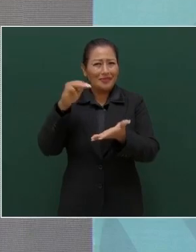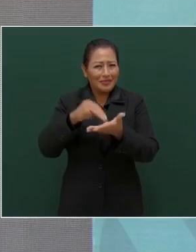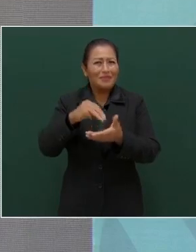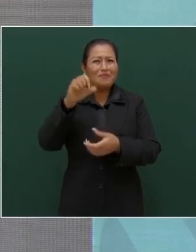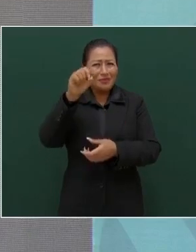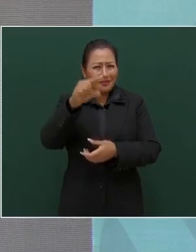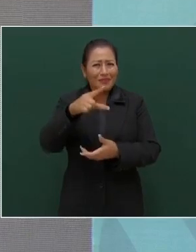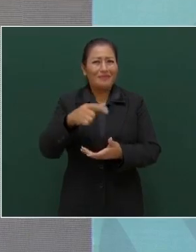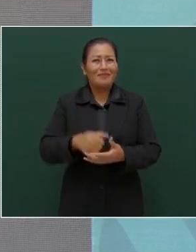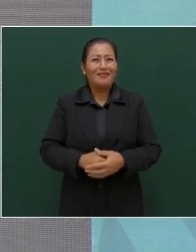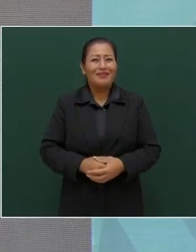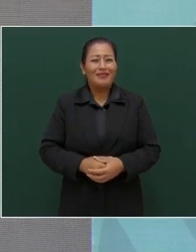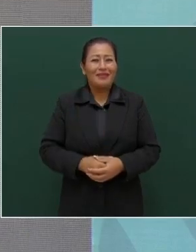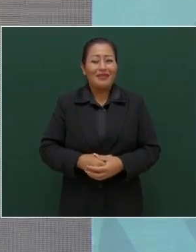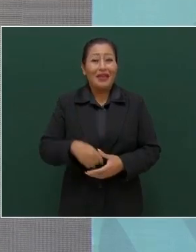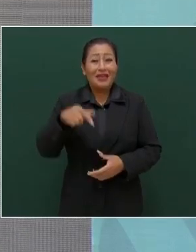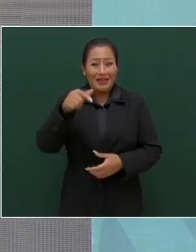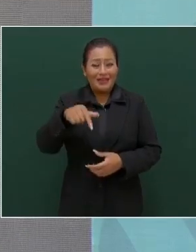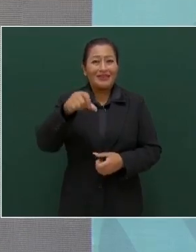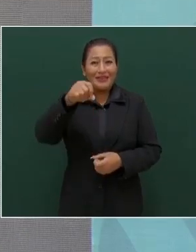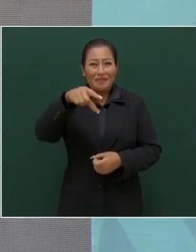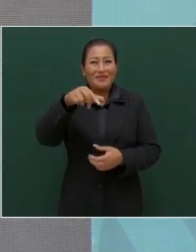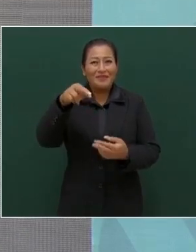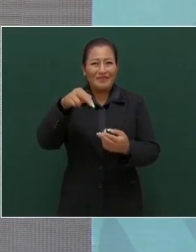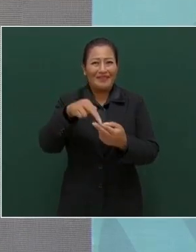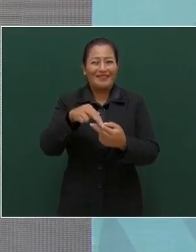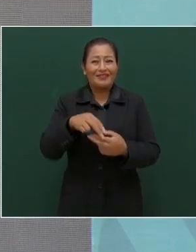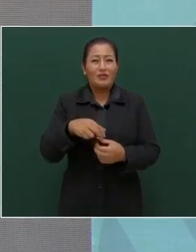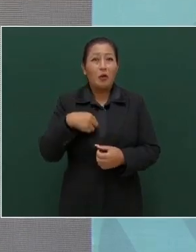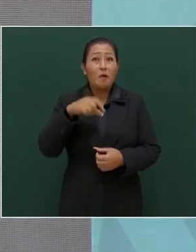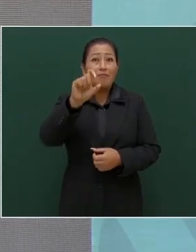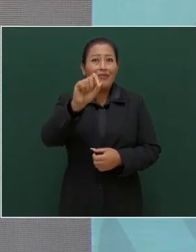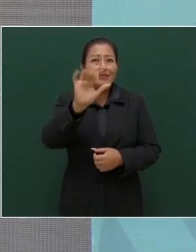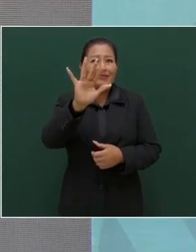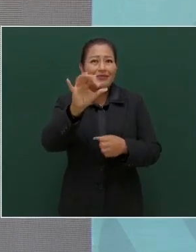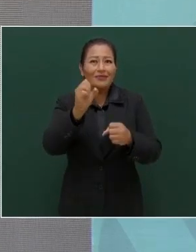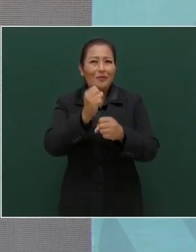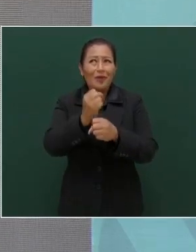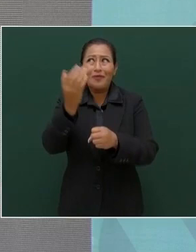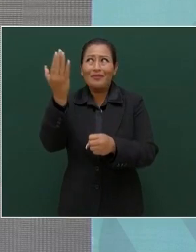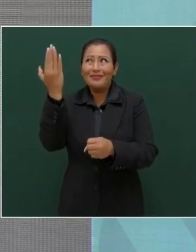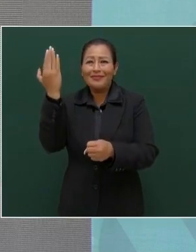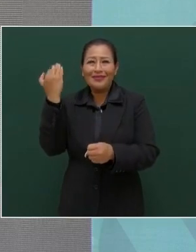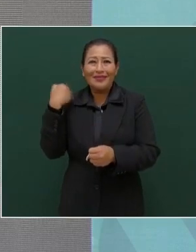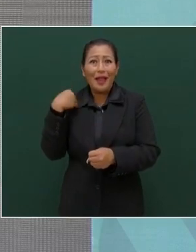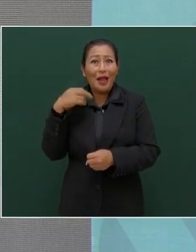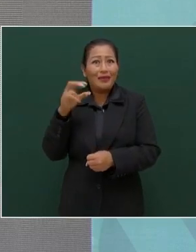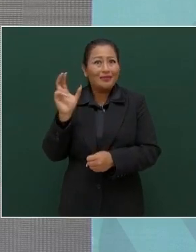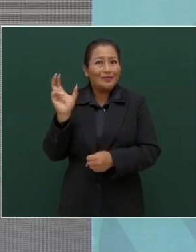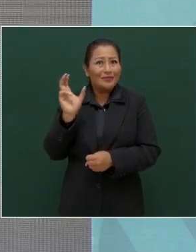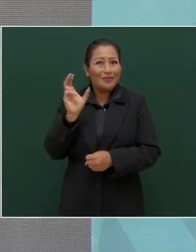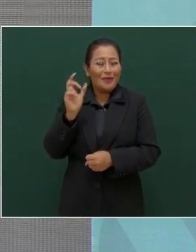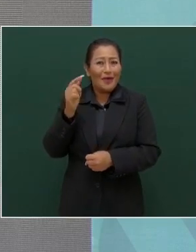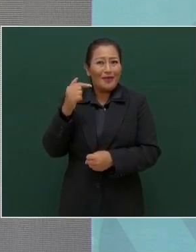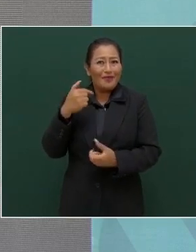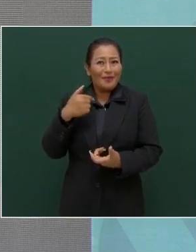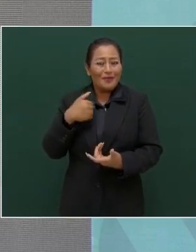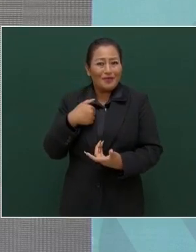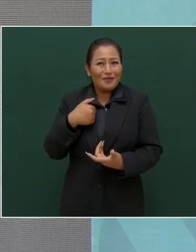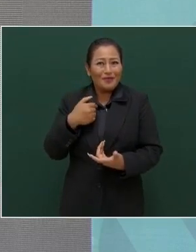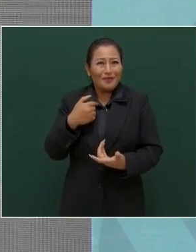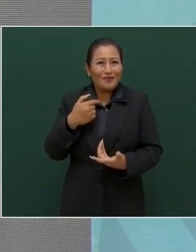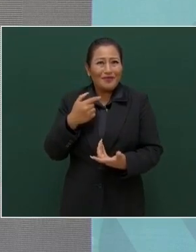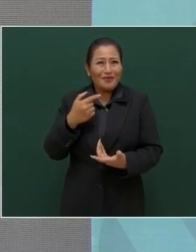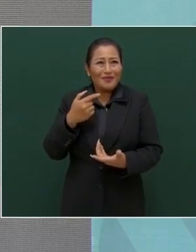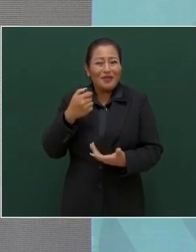municipios de esta región, hace 25 años, cuando